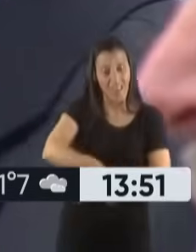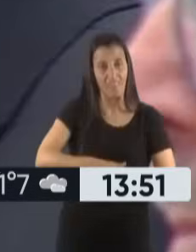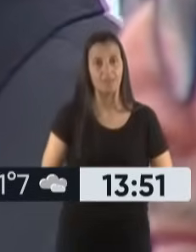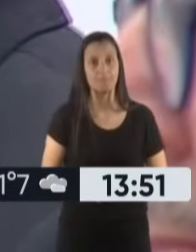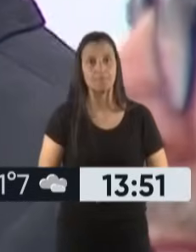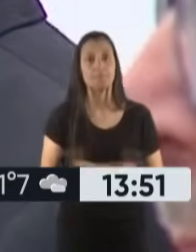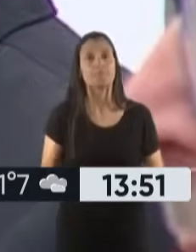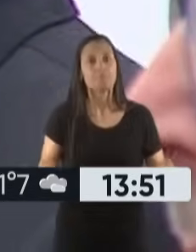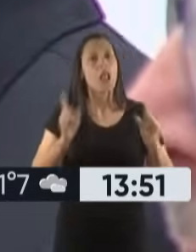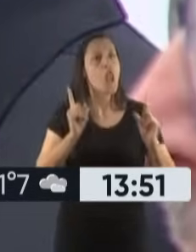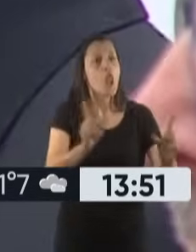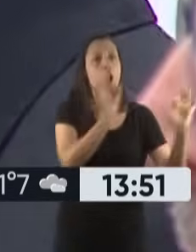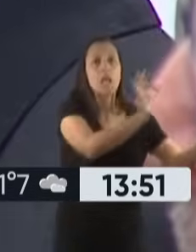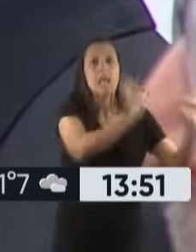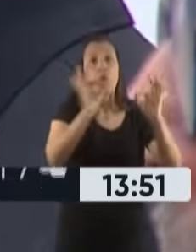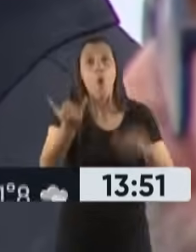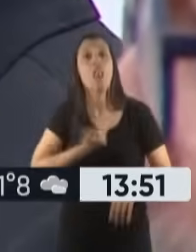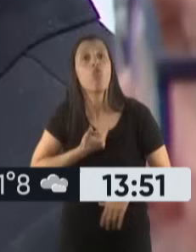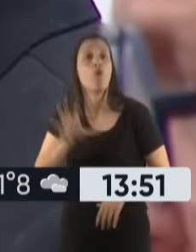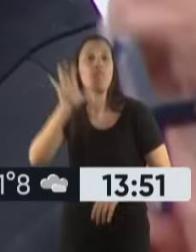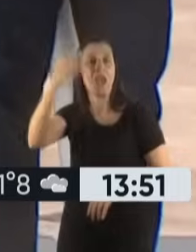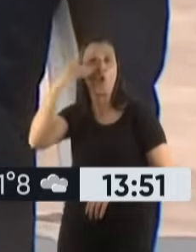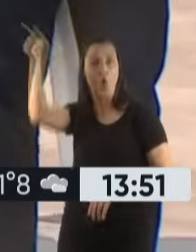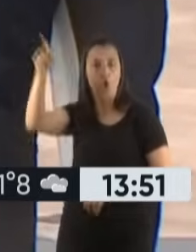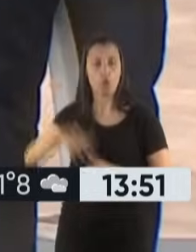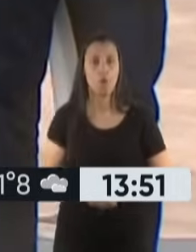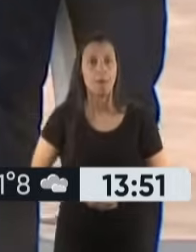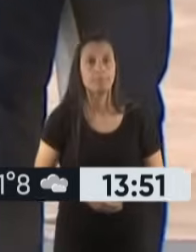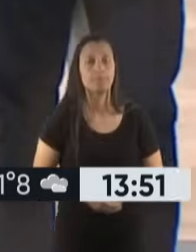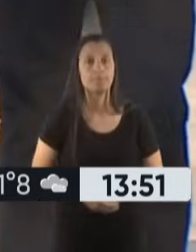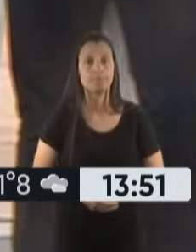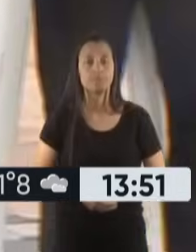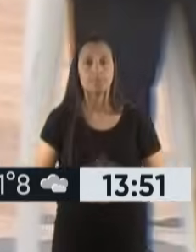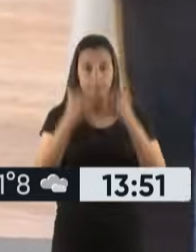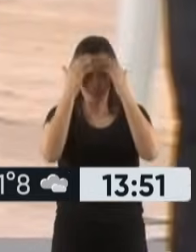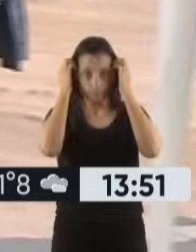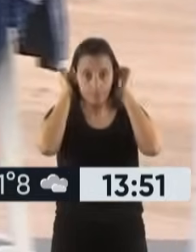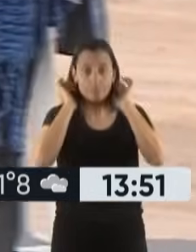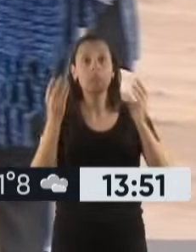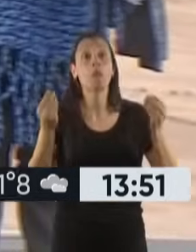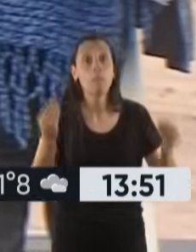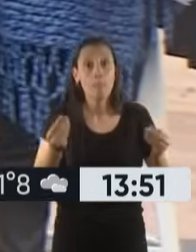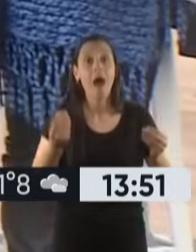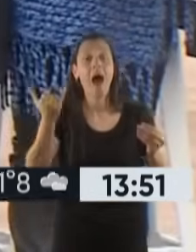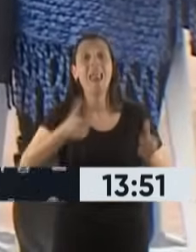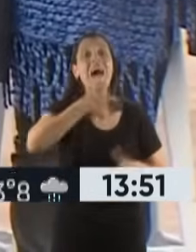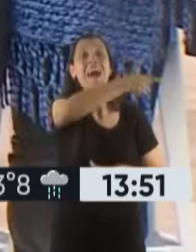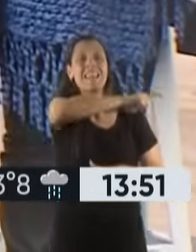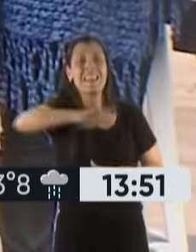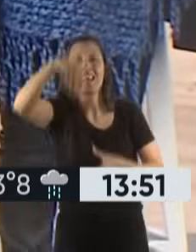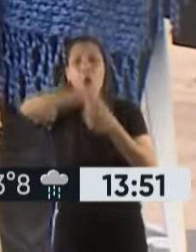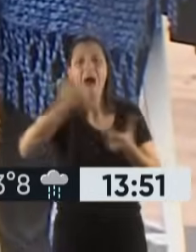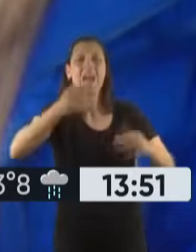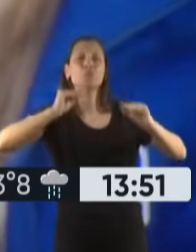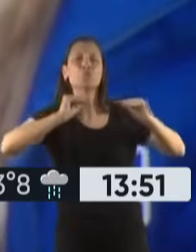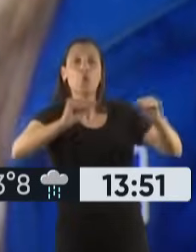Pero lo mismo hicimos en el Gran Córdoba, ¿eh? Cuando para dejar de intoxicar al río Suquía hicimos una planta